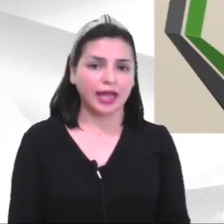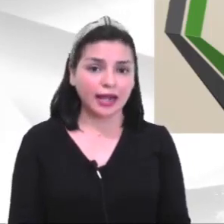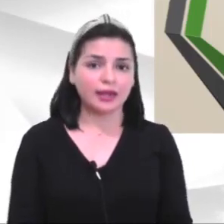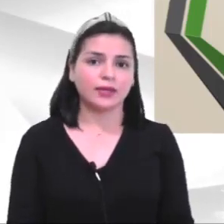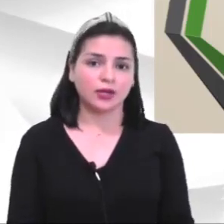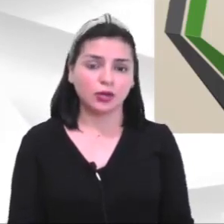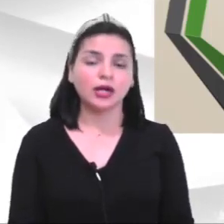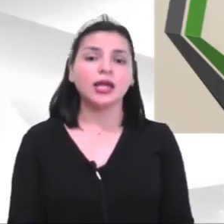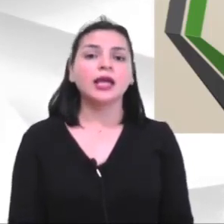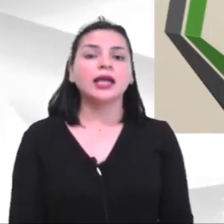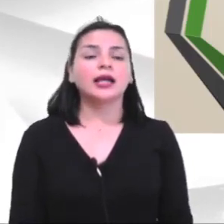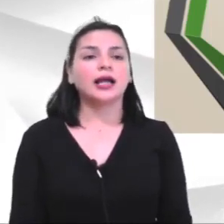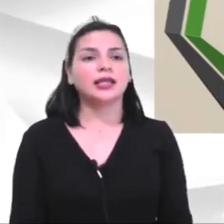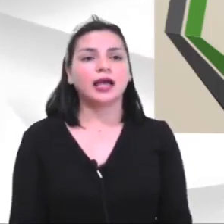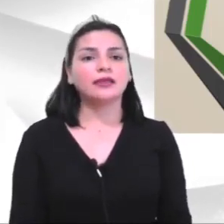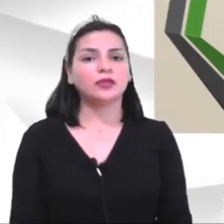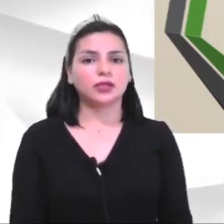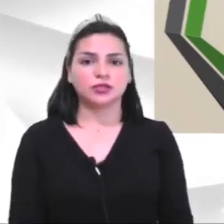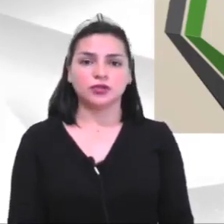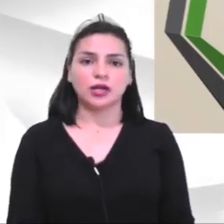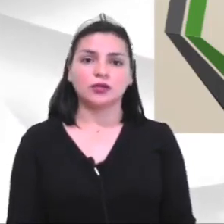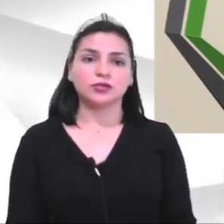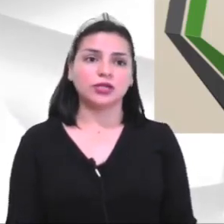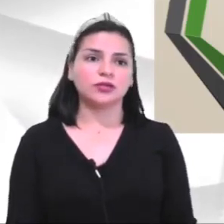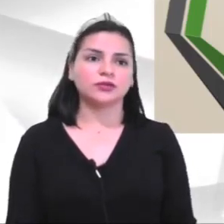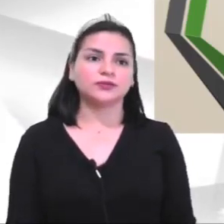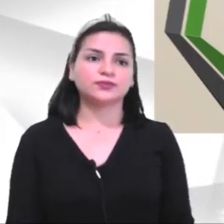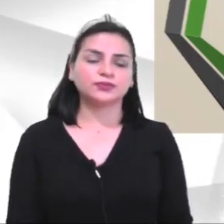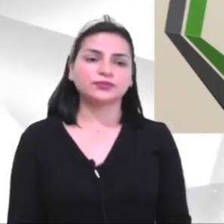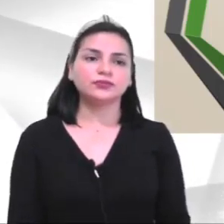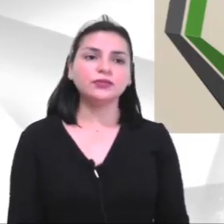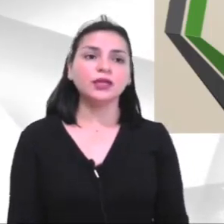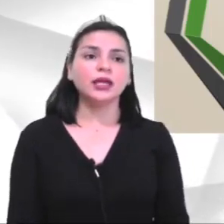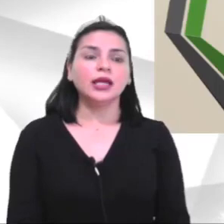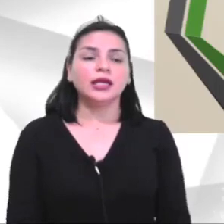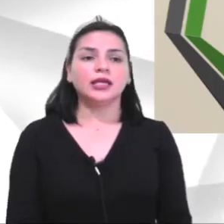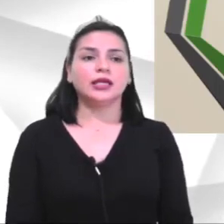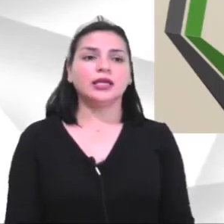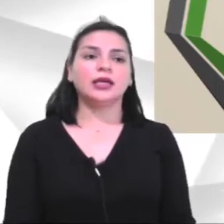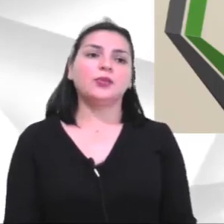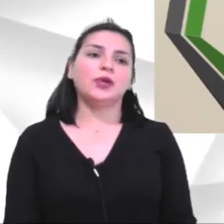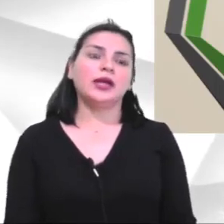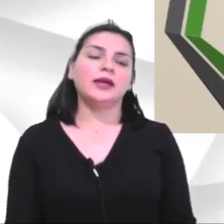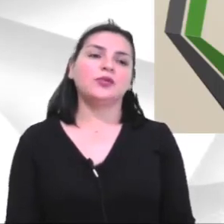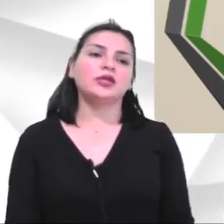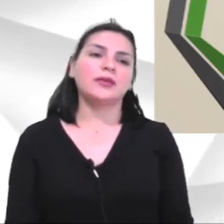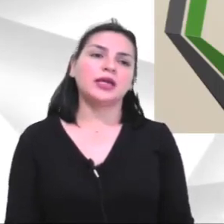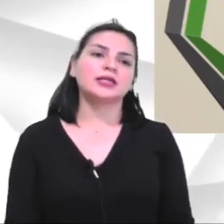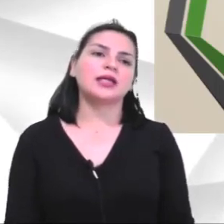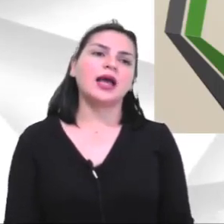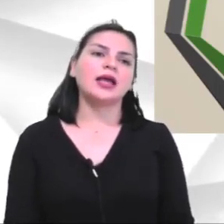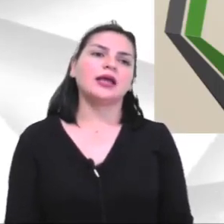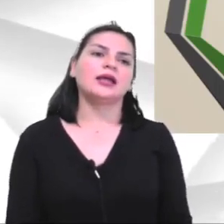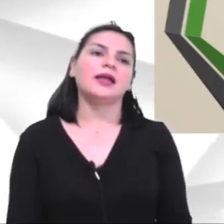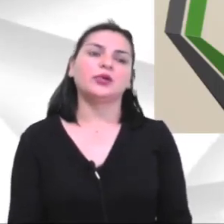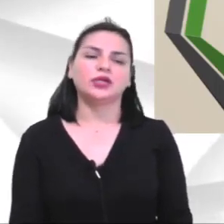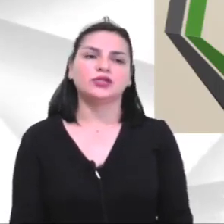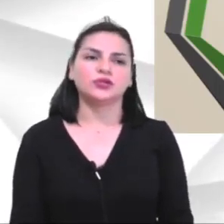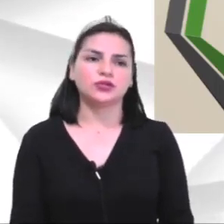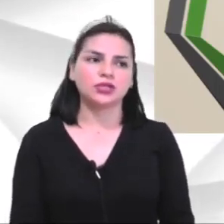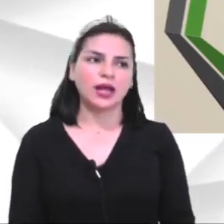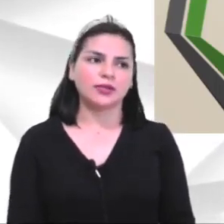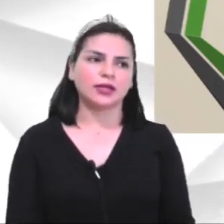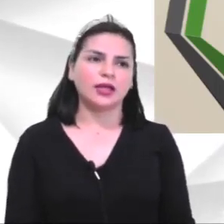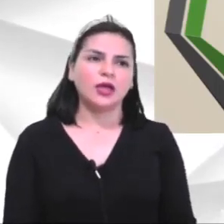brindarle mejor calidad de educación a los niños. Y, por ejemplo, también está la